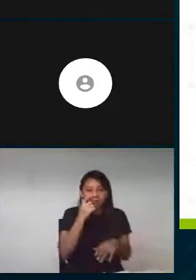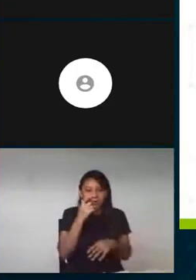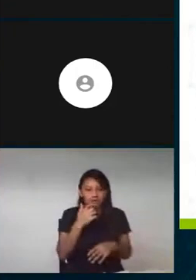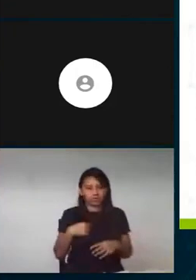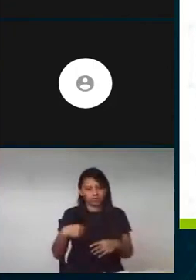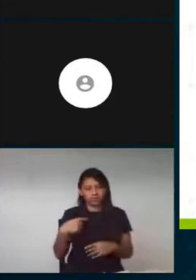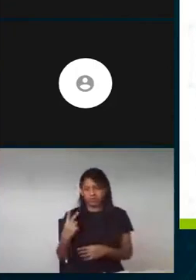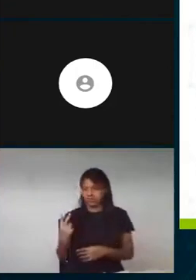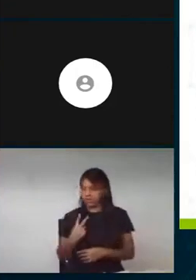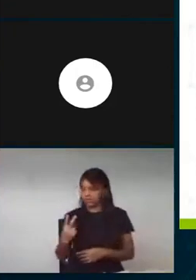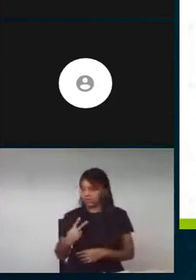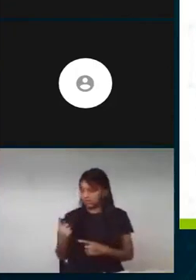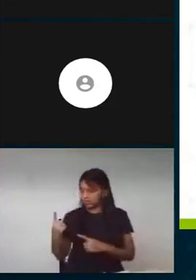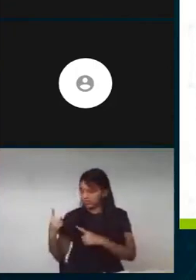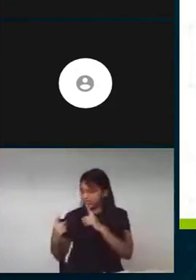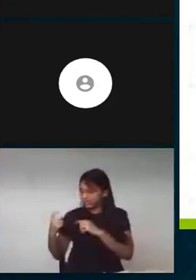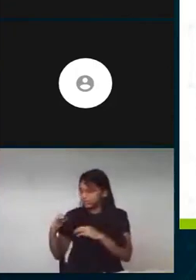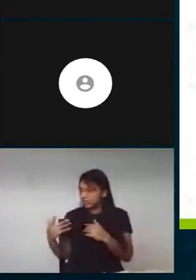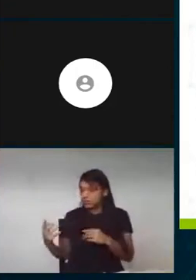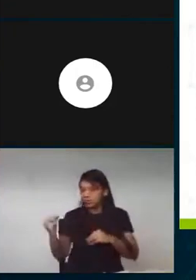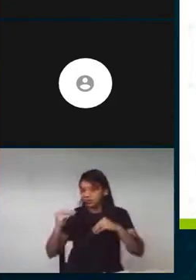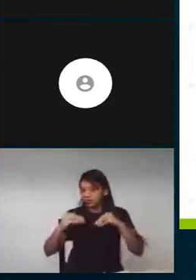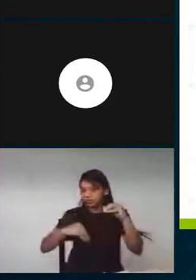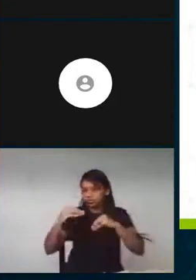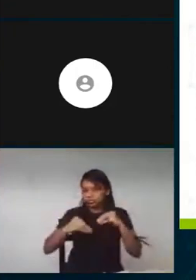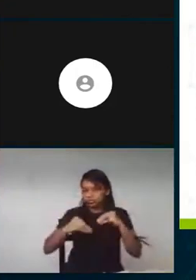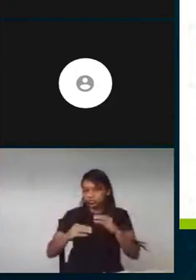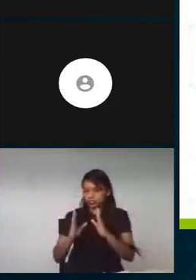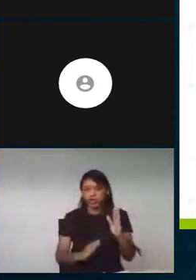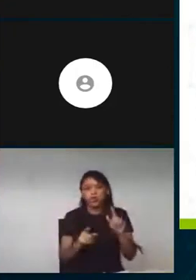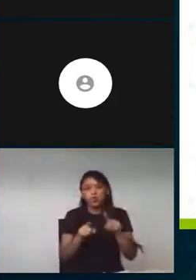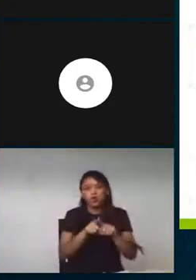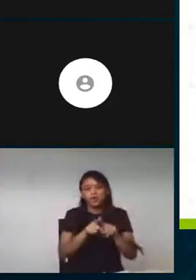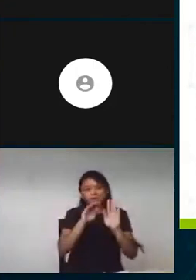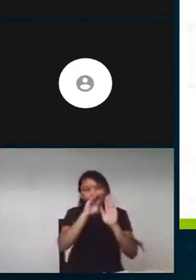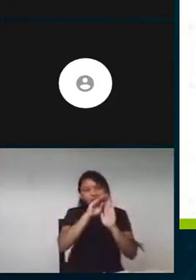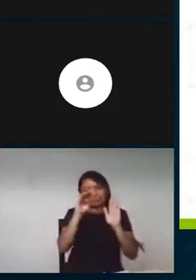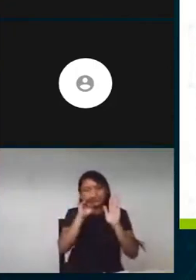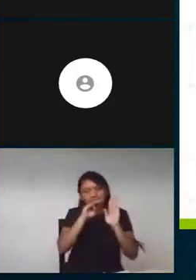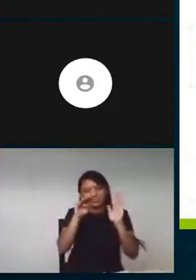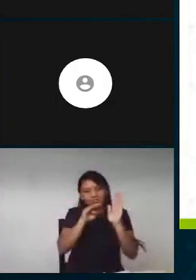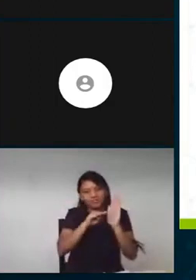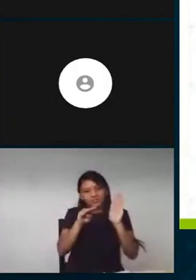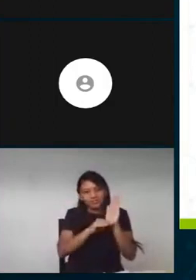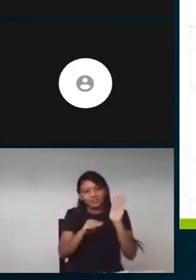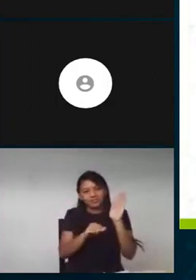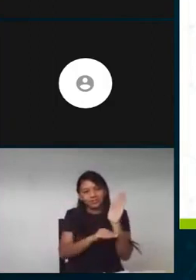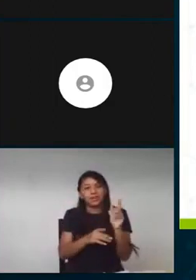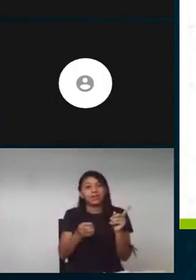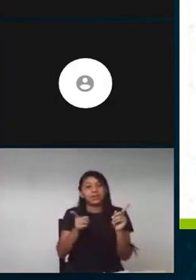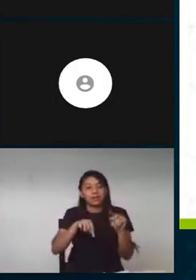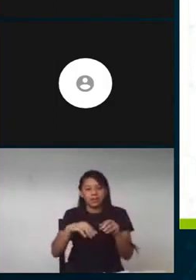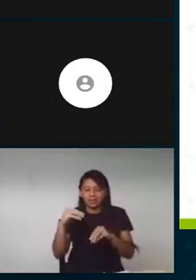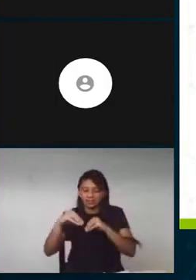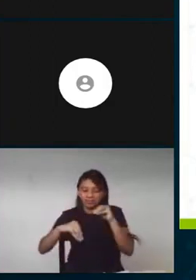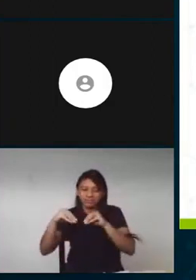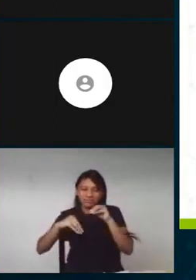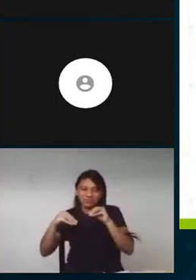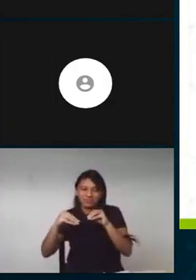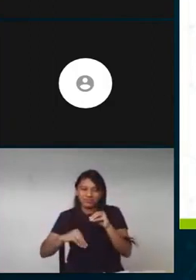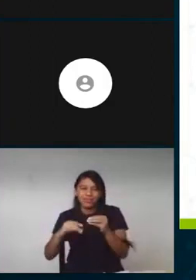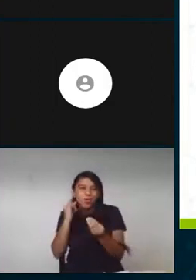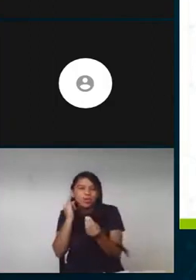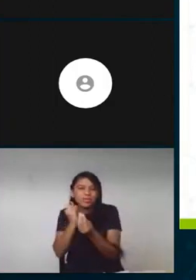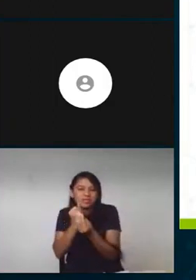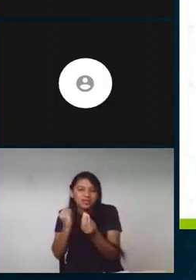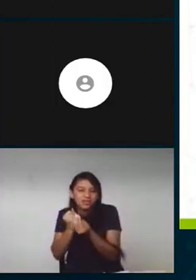clasificación, cuál es la propuesta que tenemos. También proponer un diseño que permita llevar a cabo las pruebas, saber qué va a ser